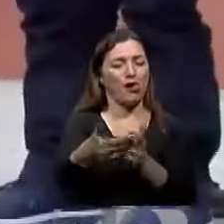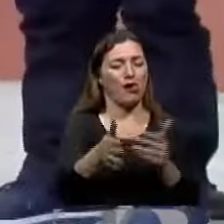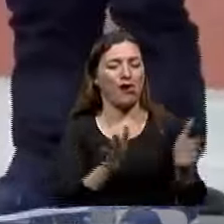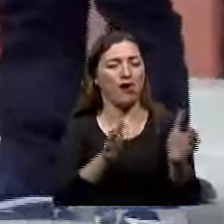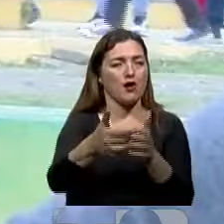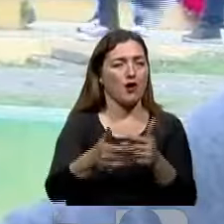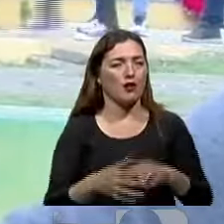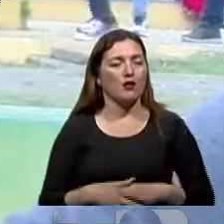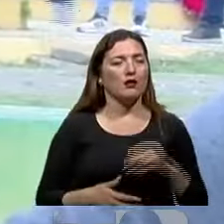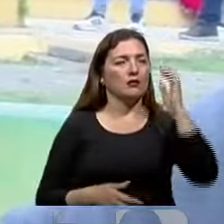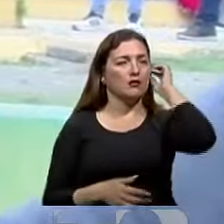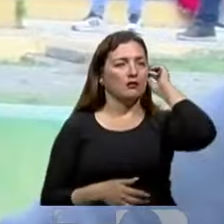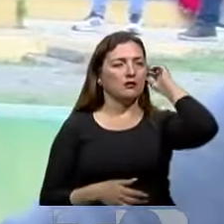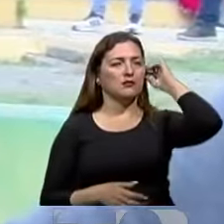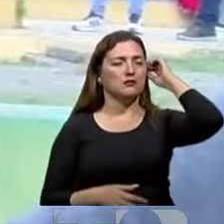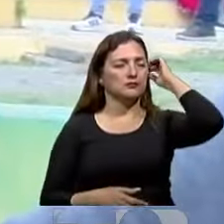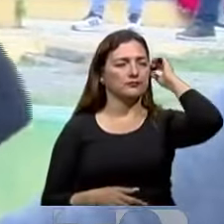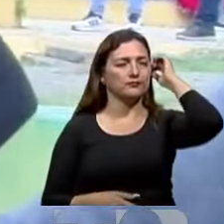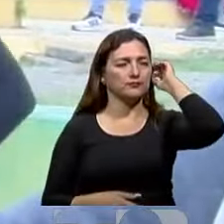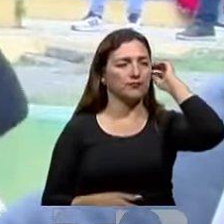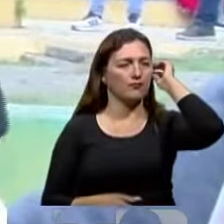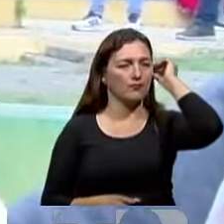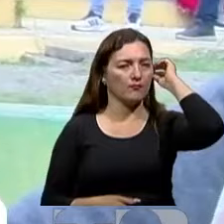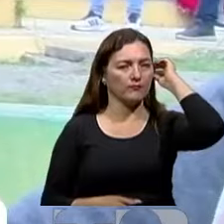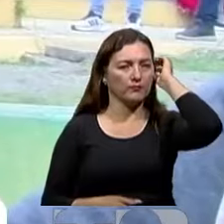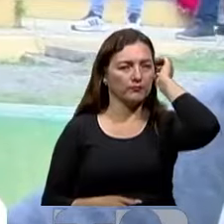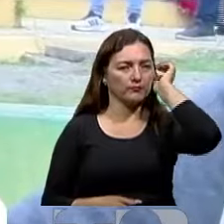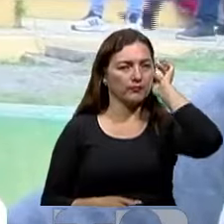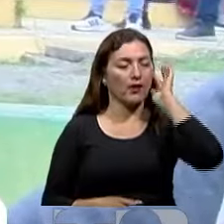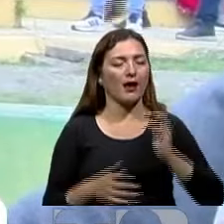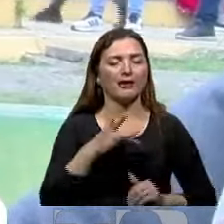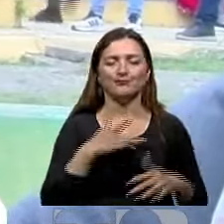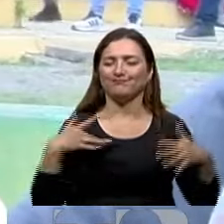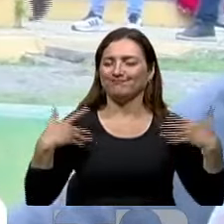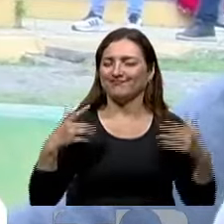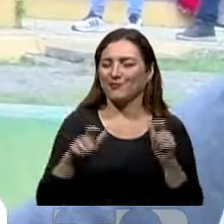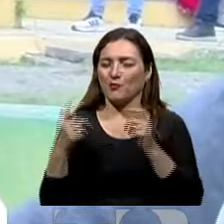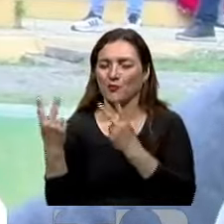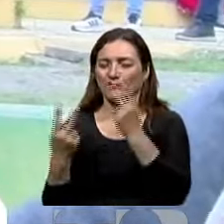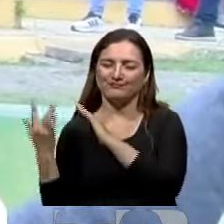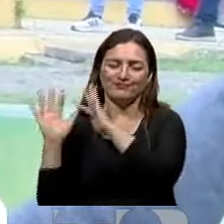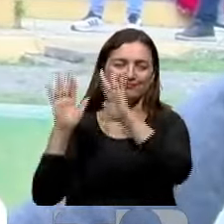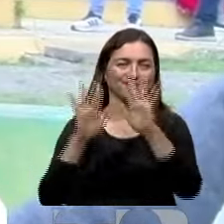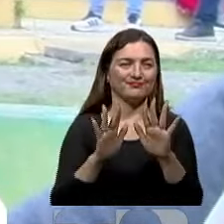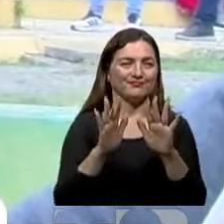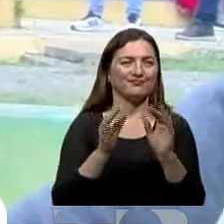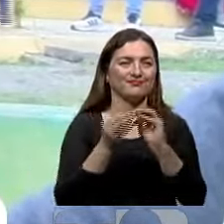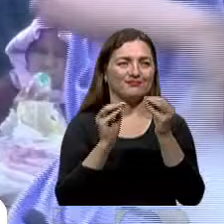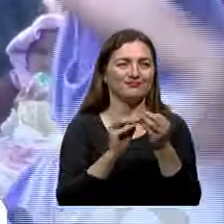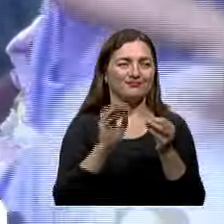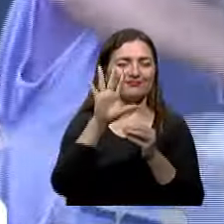como la huactana. Y hoy estamos muy contentos de recibir a todas las personas que nos visitan en el quinto festival del